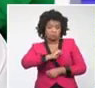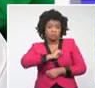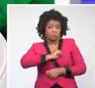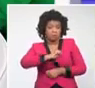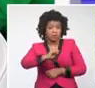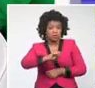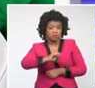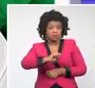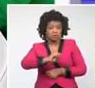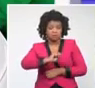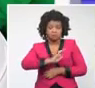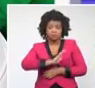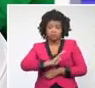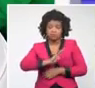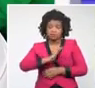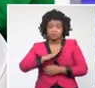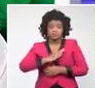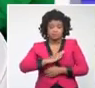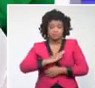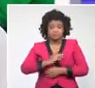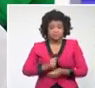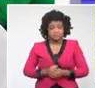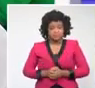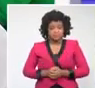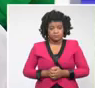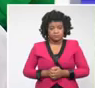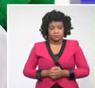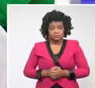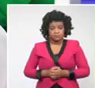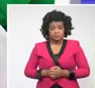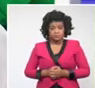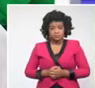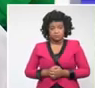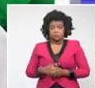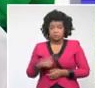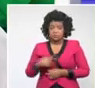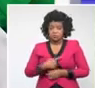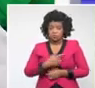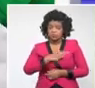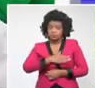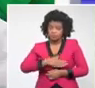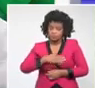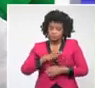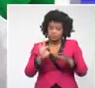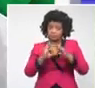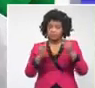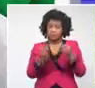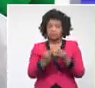no fue posible su reanimación. Nuestras condolencias a familiares y amistades.